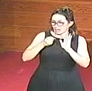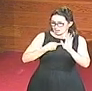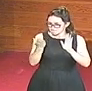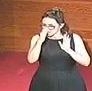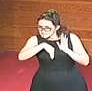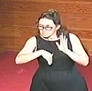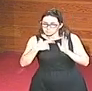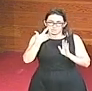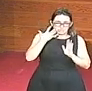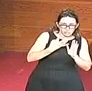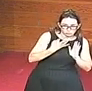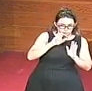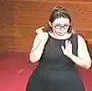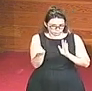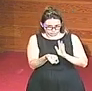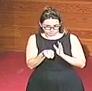Fuentes.